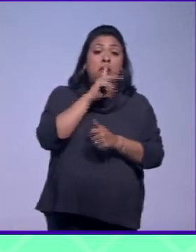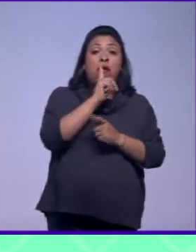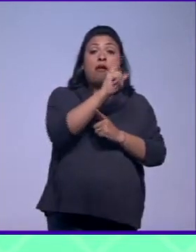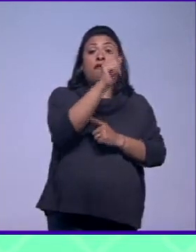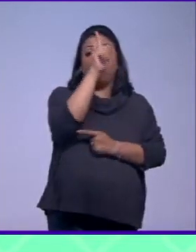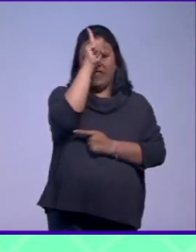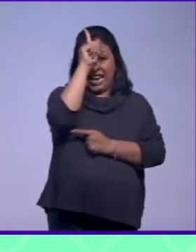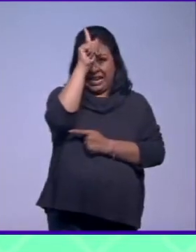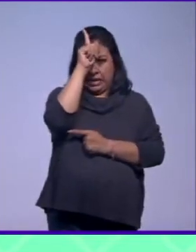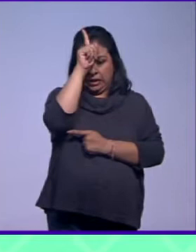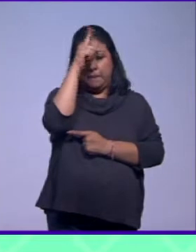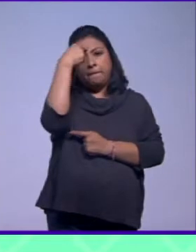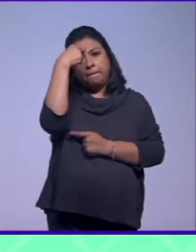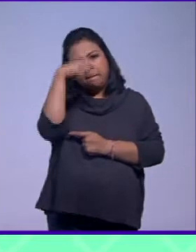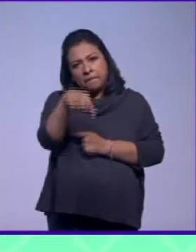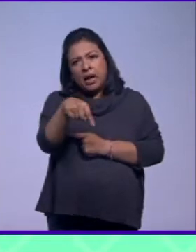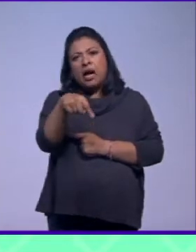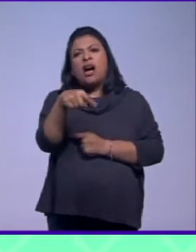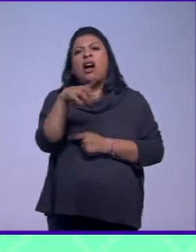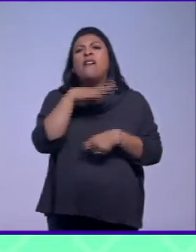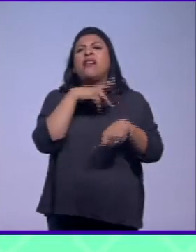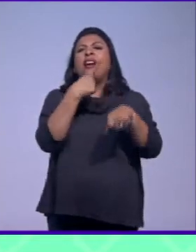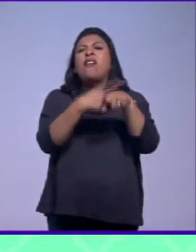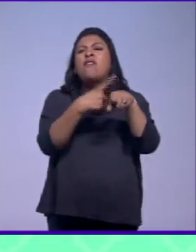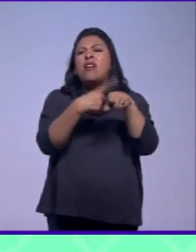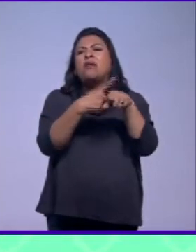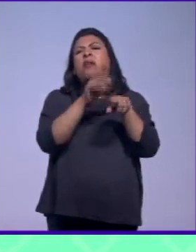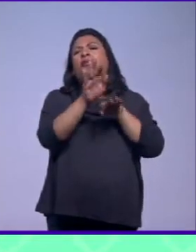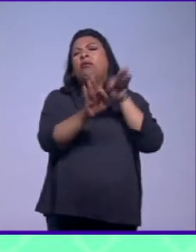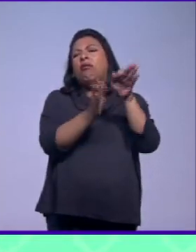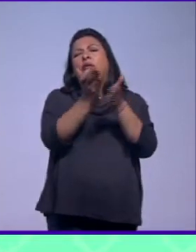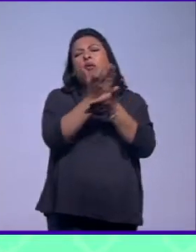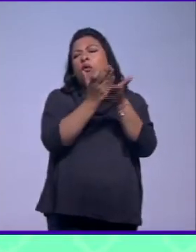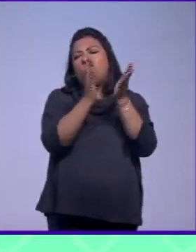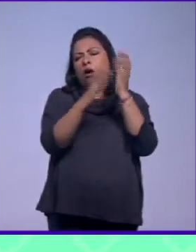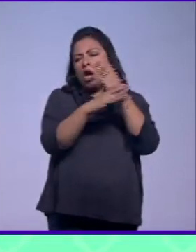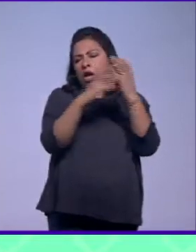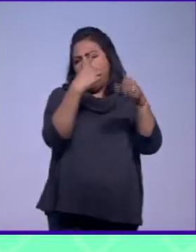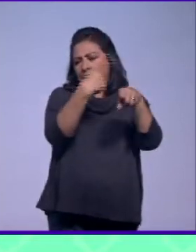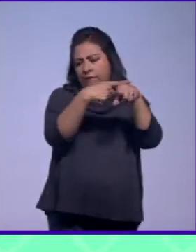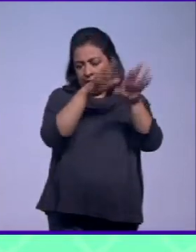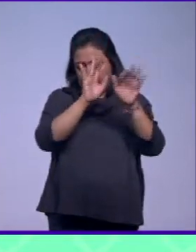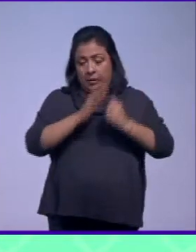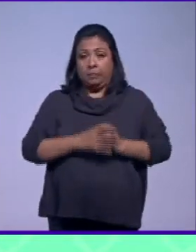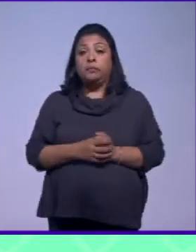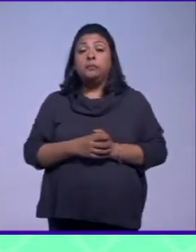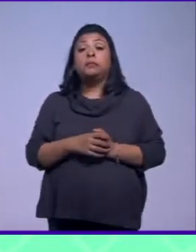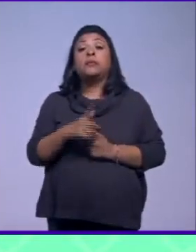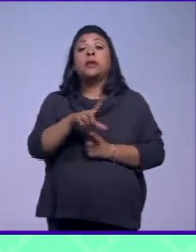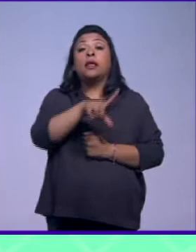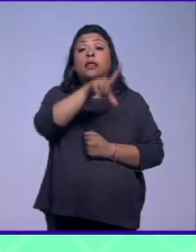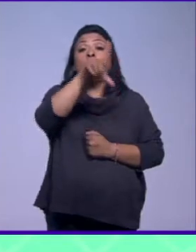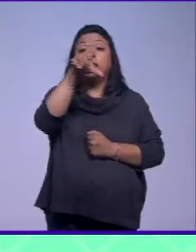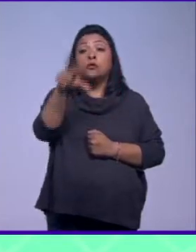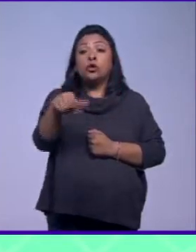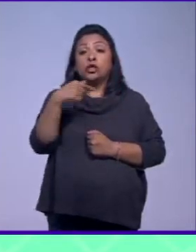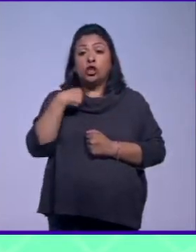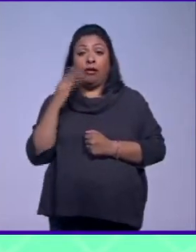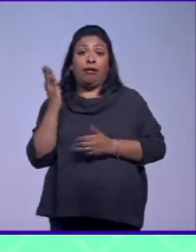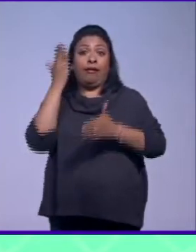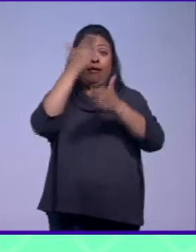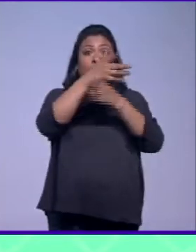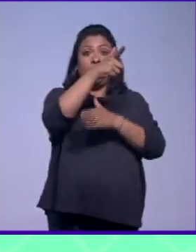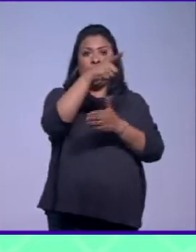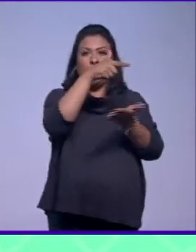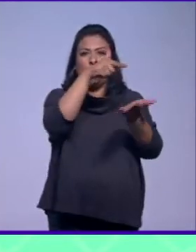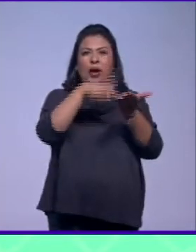berlín para tratarse en problemas de salud que tenía y posteriormente yo la alcancé en